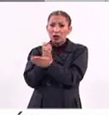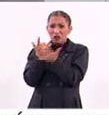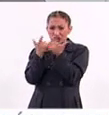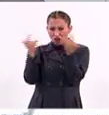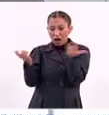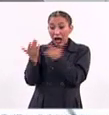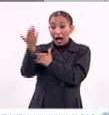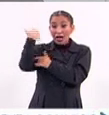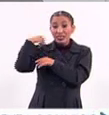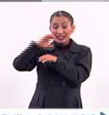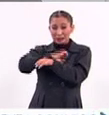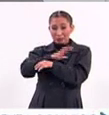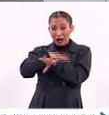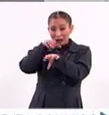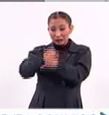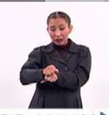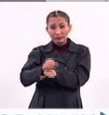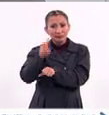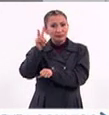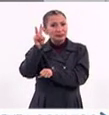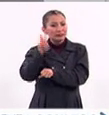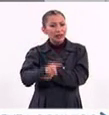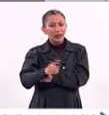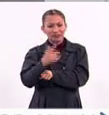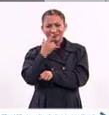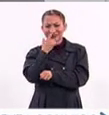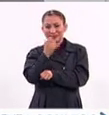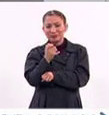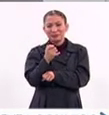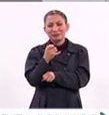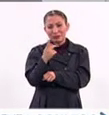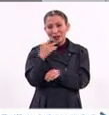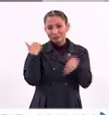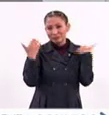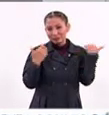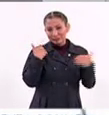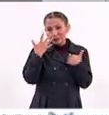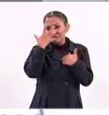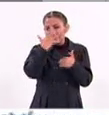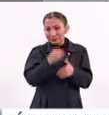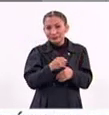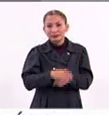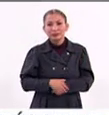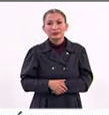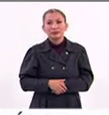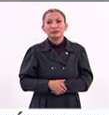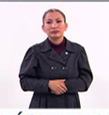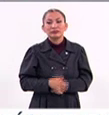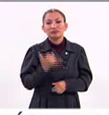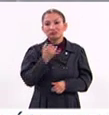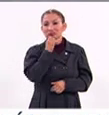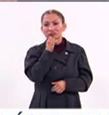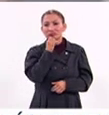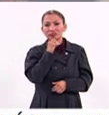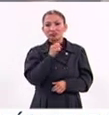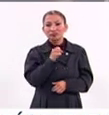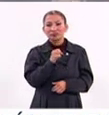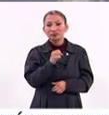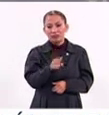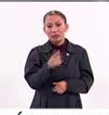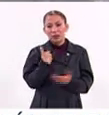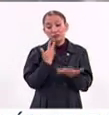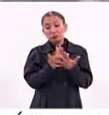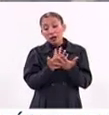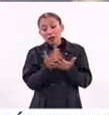conquista, pues resultó algo pues raro, pero divertido, bonito, y que pues